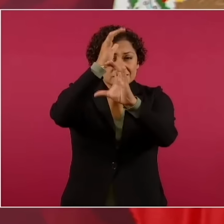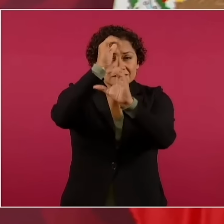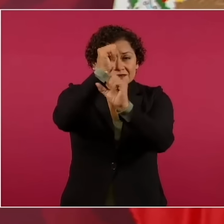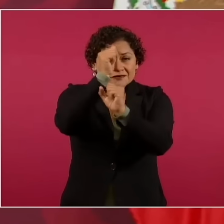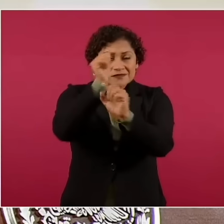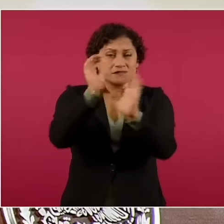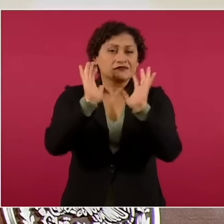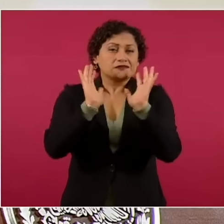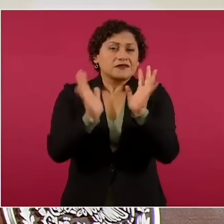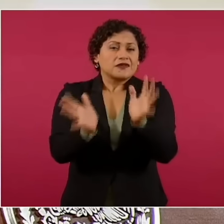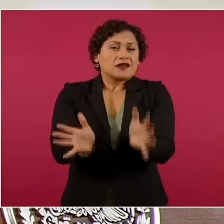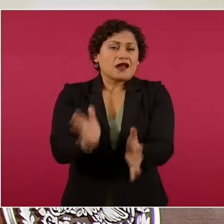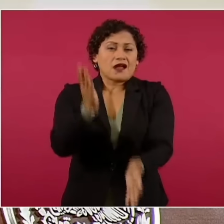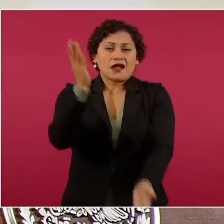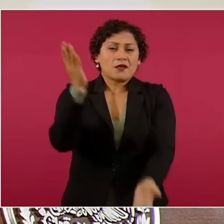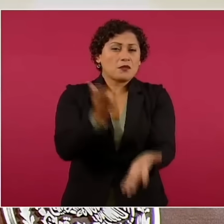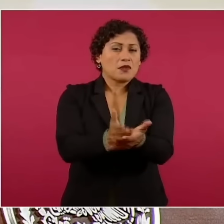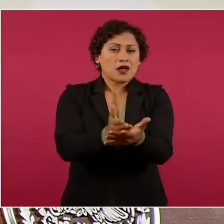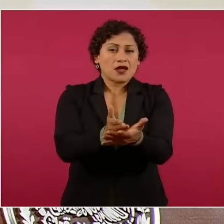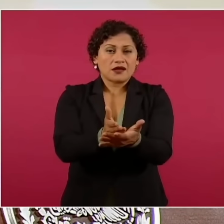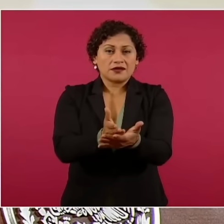en donde ya no estén